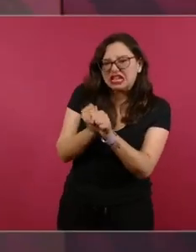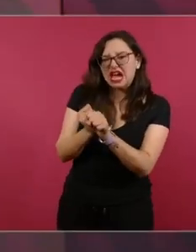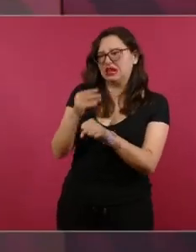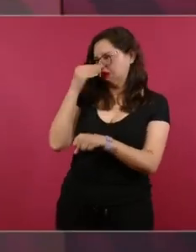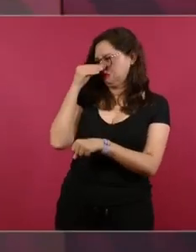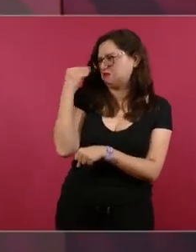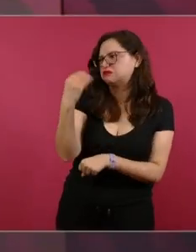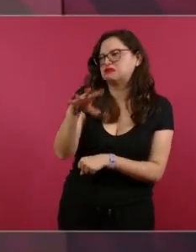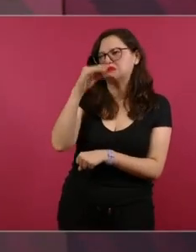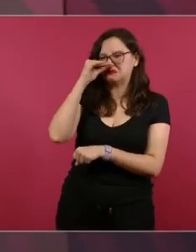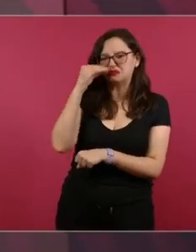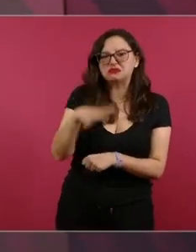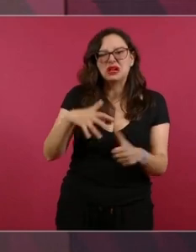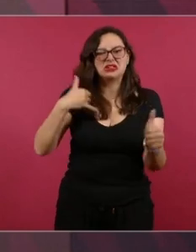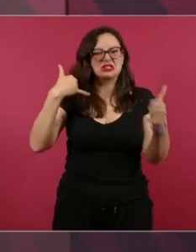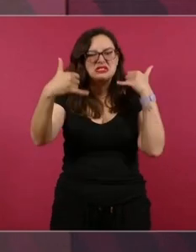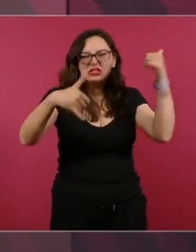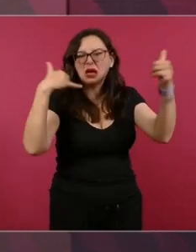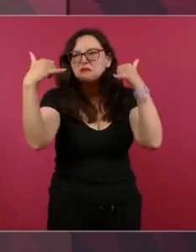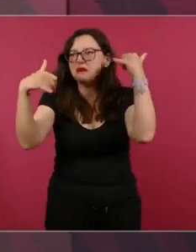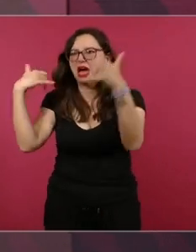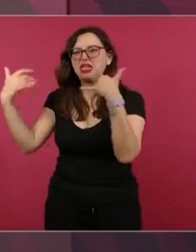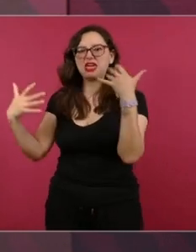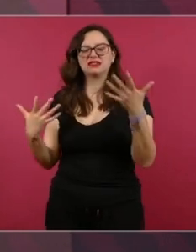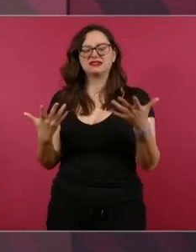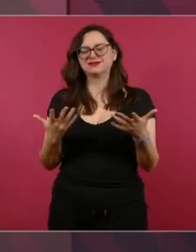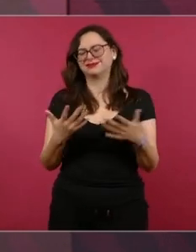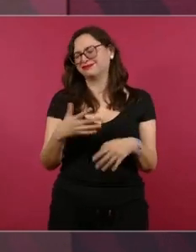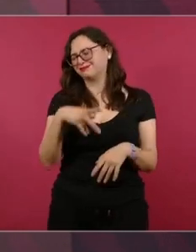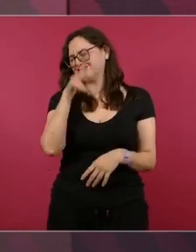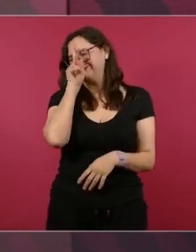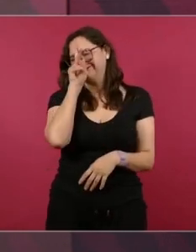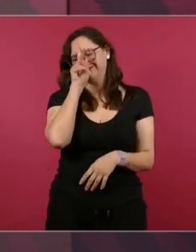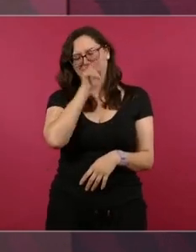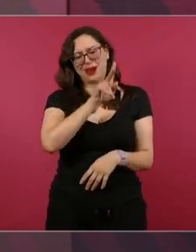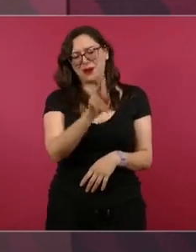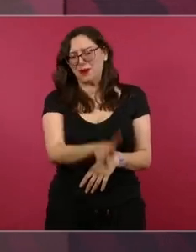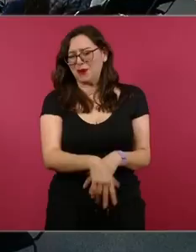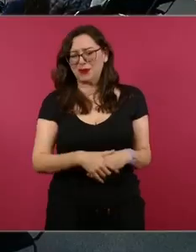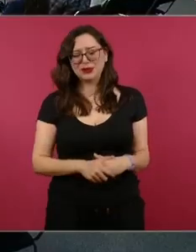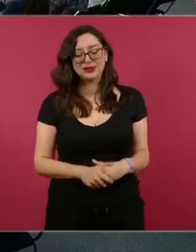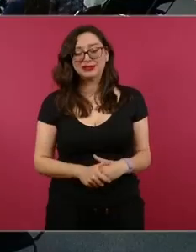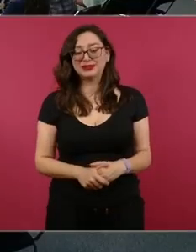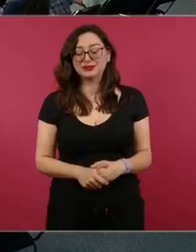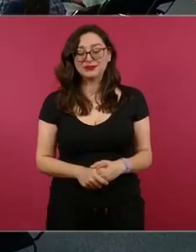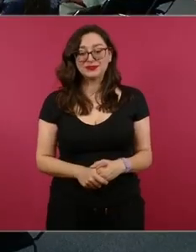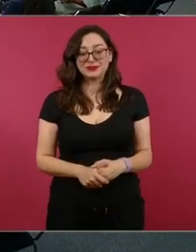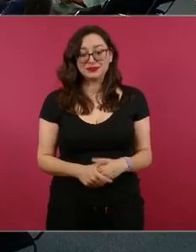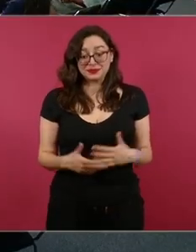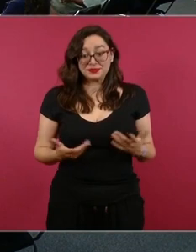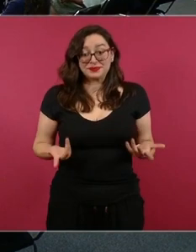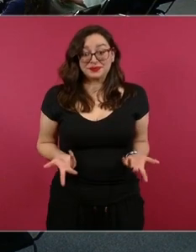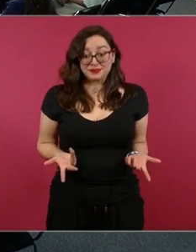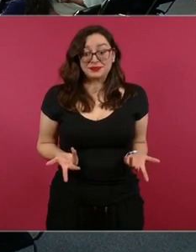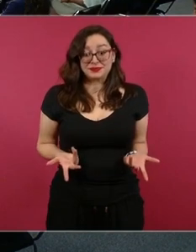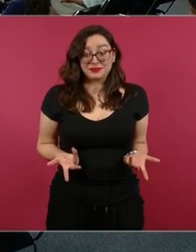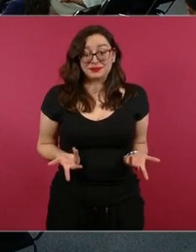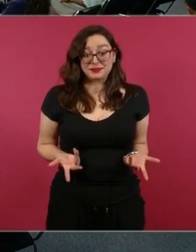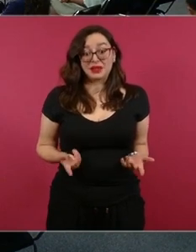todas las escuchas telefónicas que puedan imaginar. Bueno, les estoy hablando de cómo se reunieron